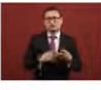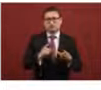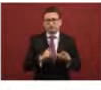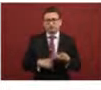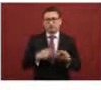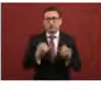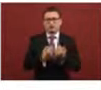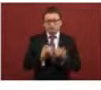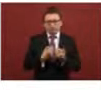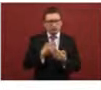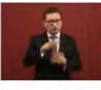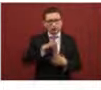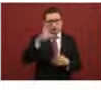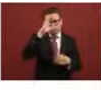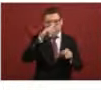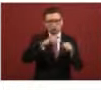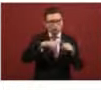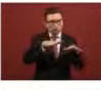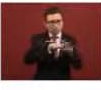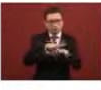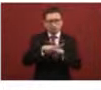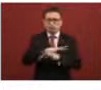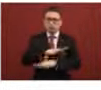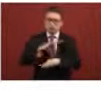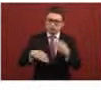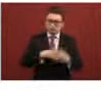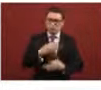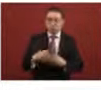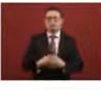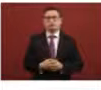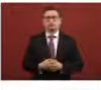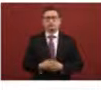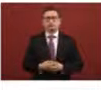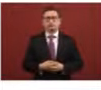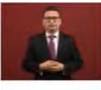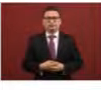de cambio de cultura que involucre a todos, no solo a los que